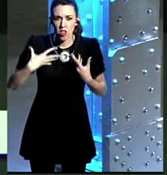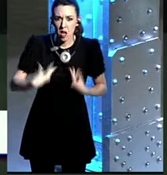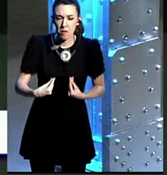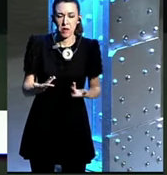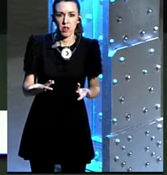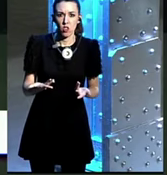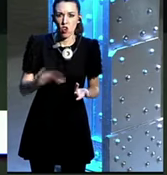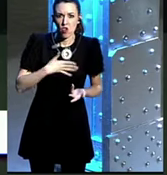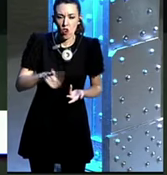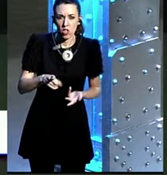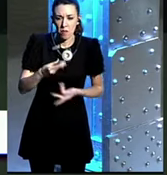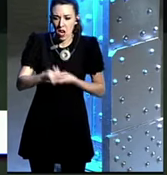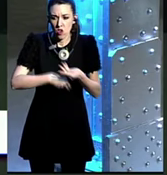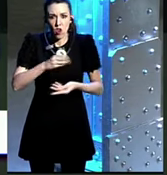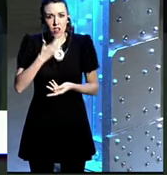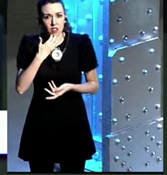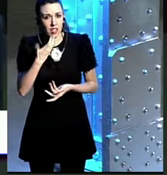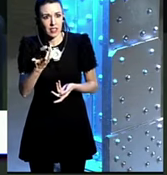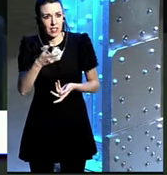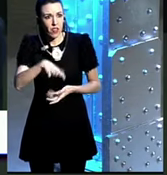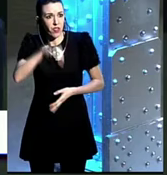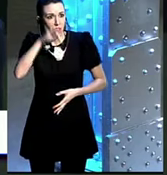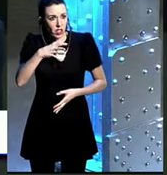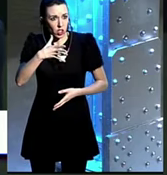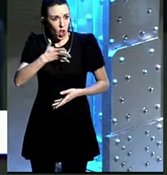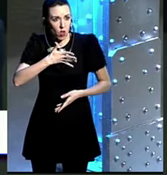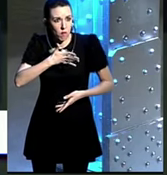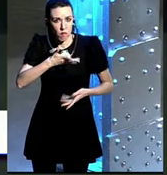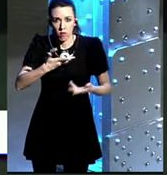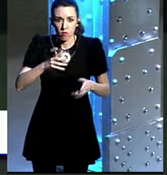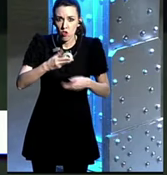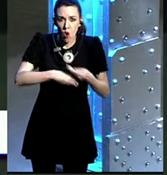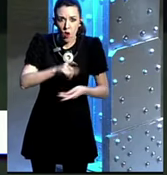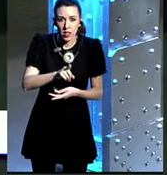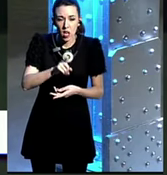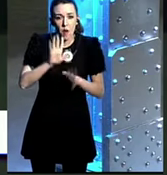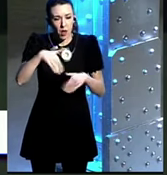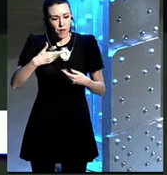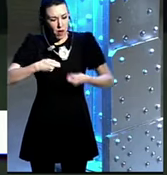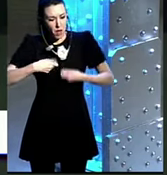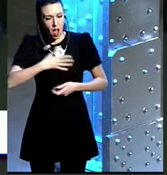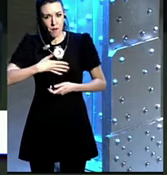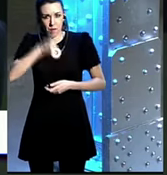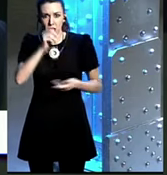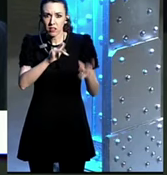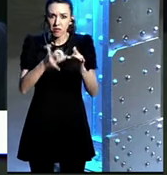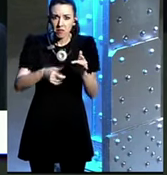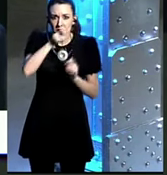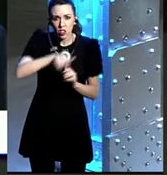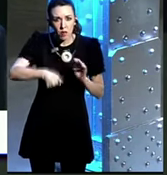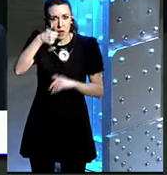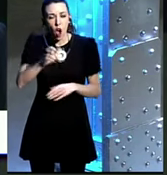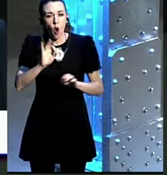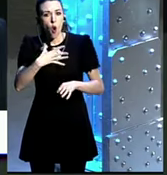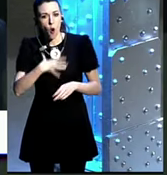lo haría si tuviera la decisión en mis manos, pero me ha hecho más amable, me ha hecho más capaz de interactuar con otras personas, me ha hecho